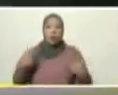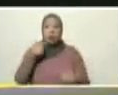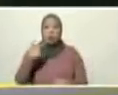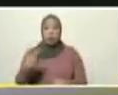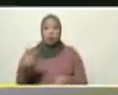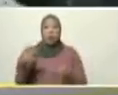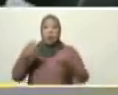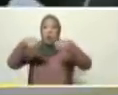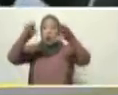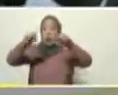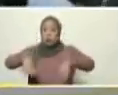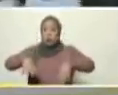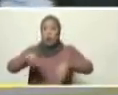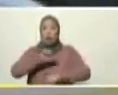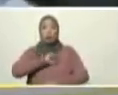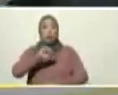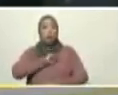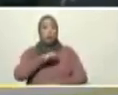que había renunciado.